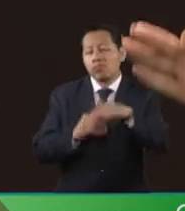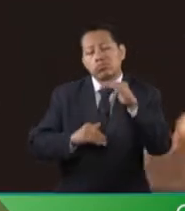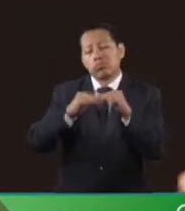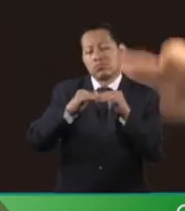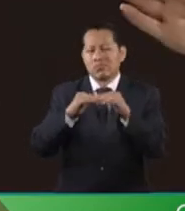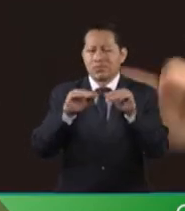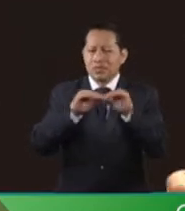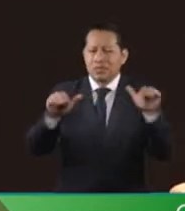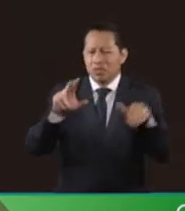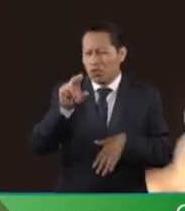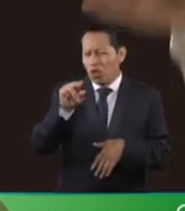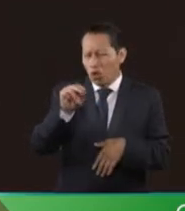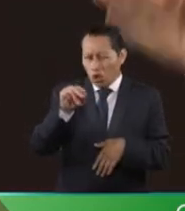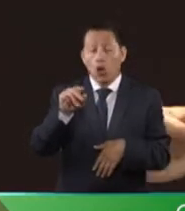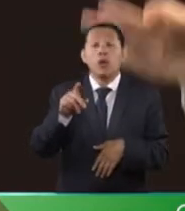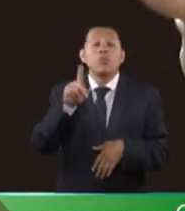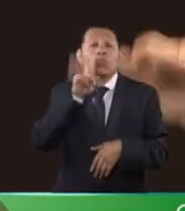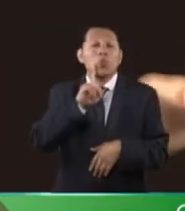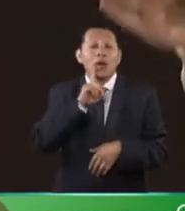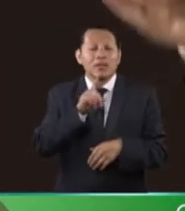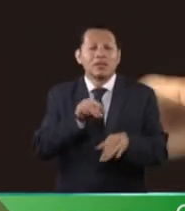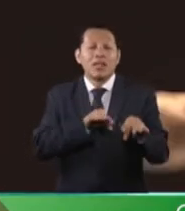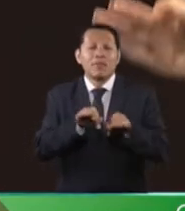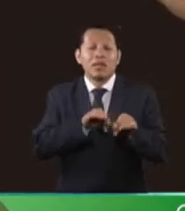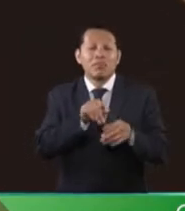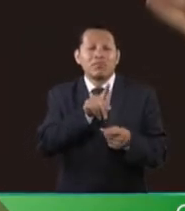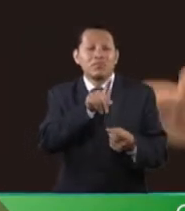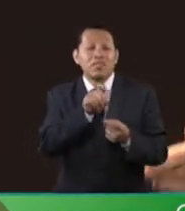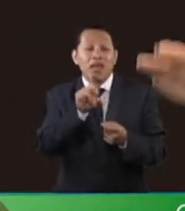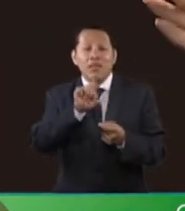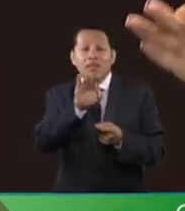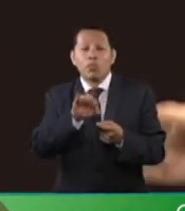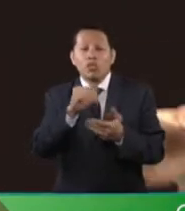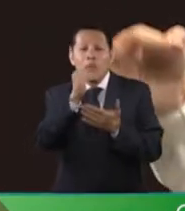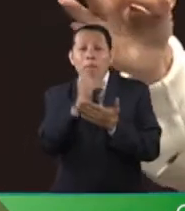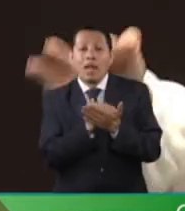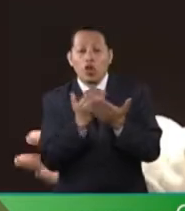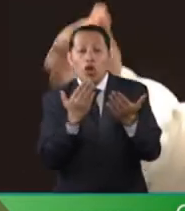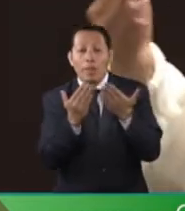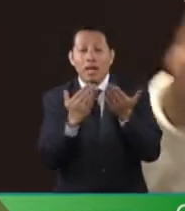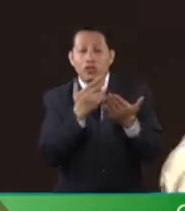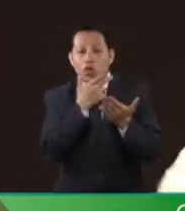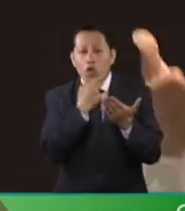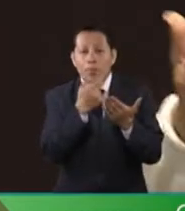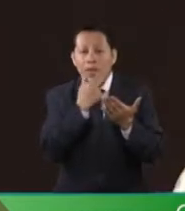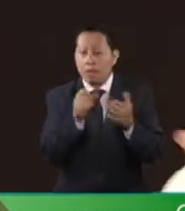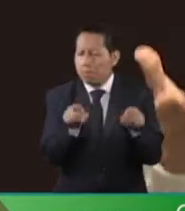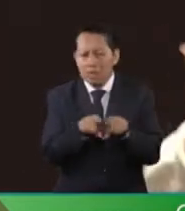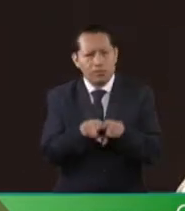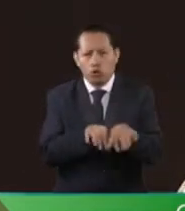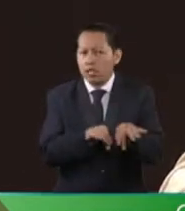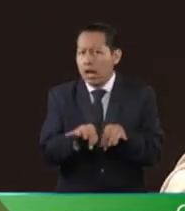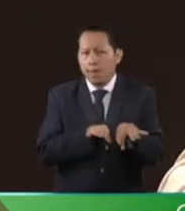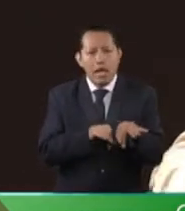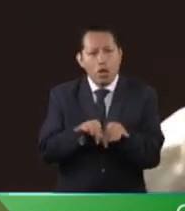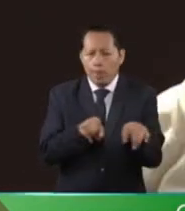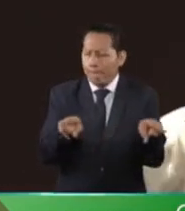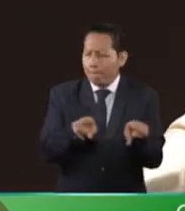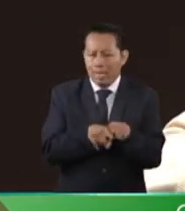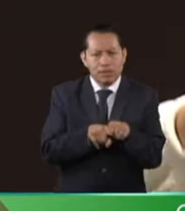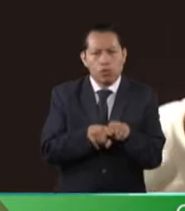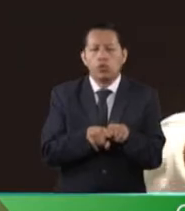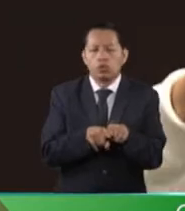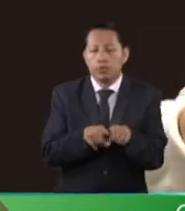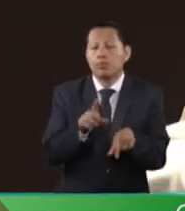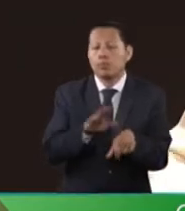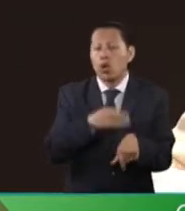mujeres sigue siendo fuertísima. 30% menos ganan las mujeres en comparación con los hombres por el mismo trabajo que realizan. Por